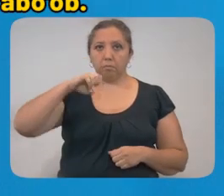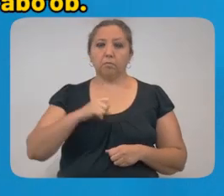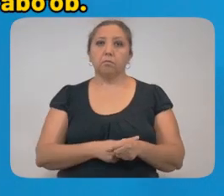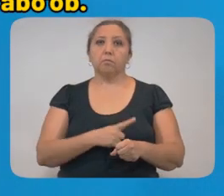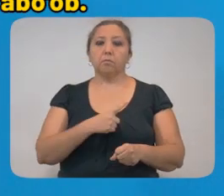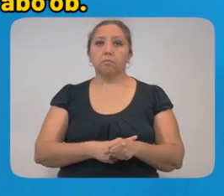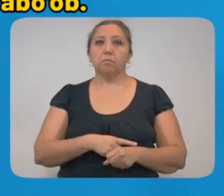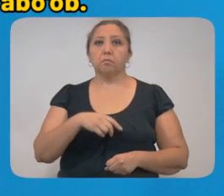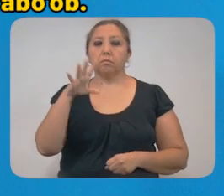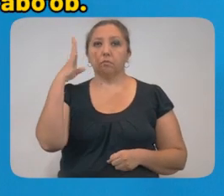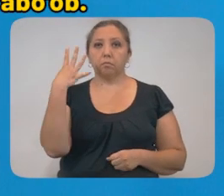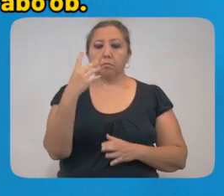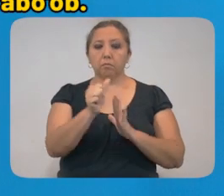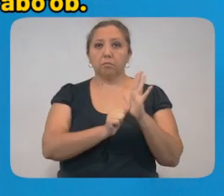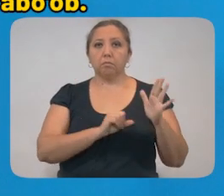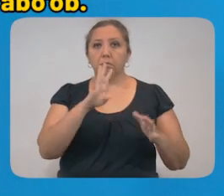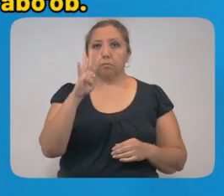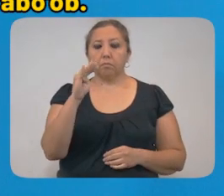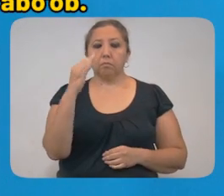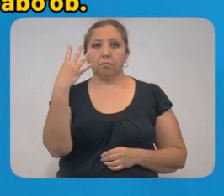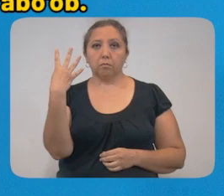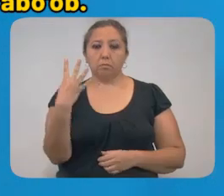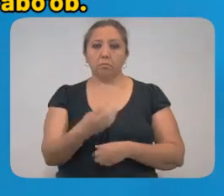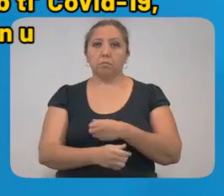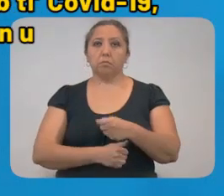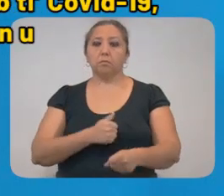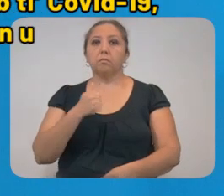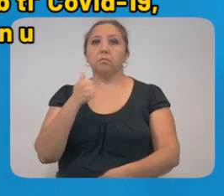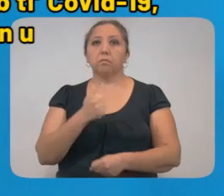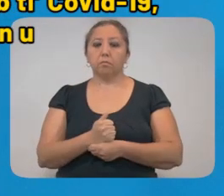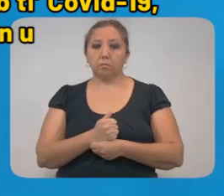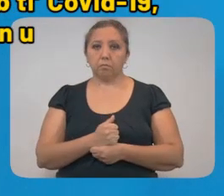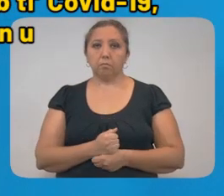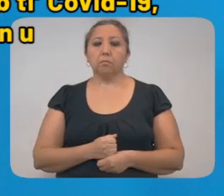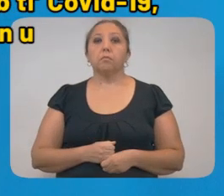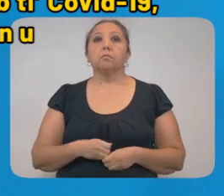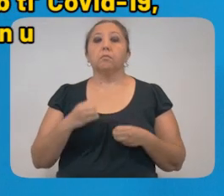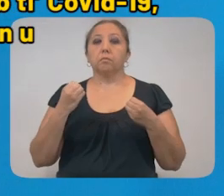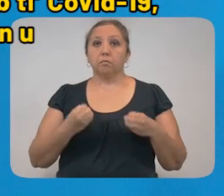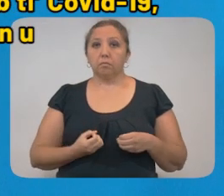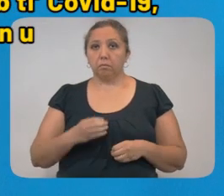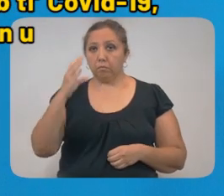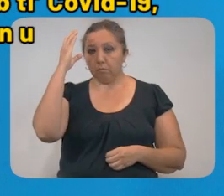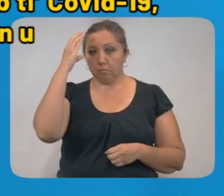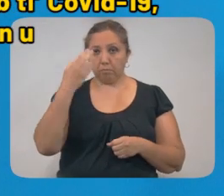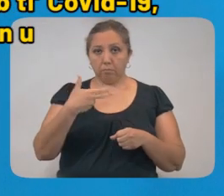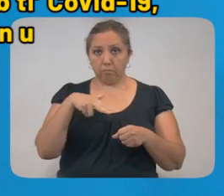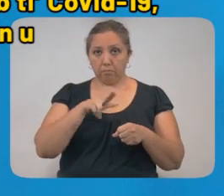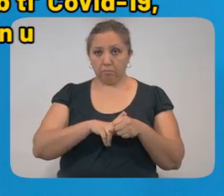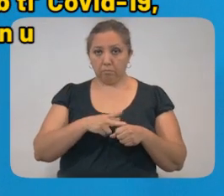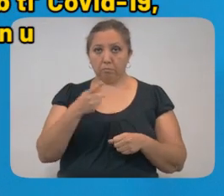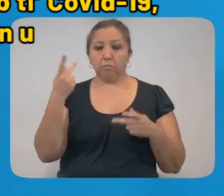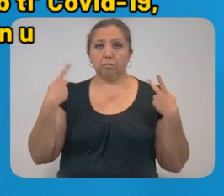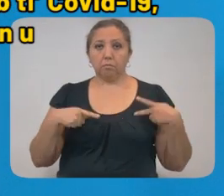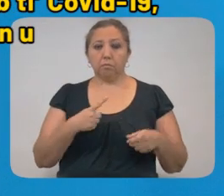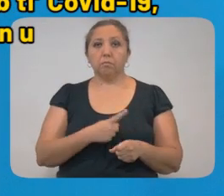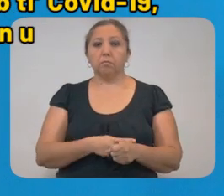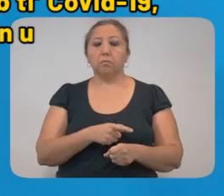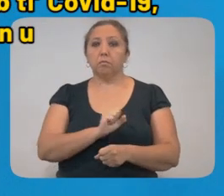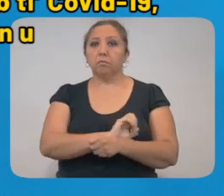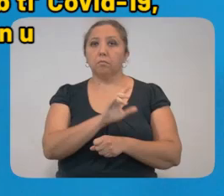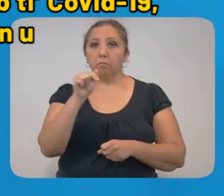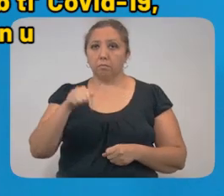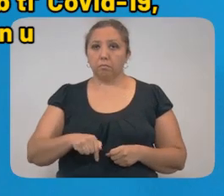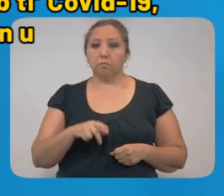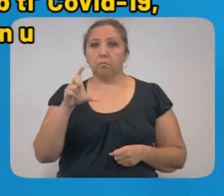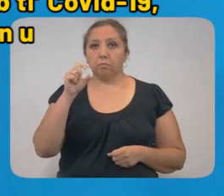casos confirmados es de 4 meses a 94 años. La ocupación de las camas de hospitalización para pacientes con COVID-19 en